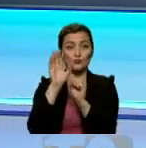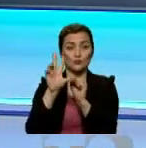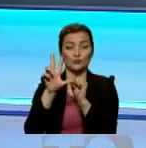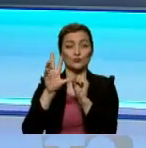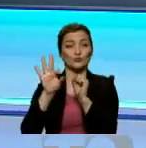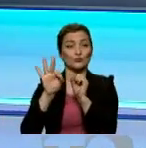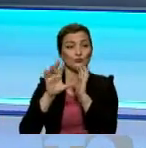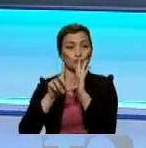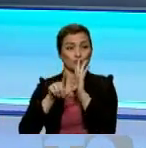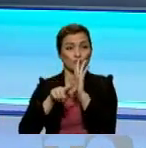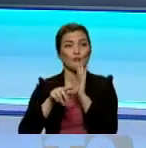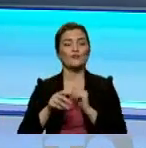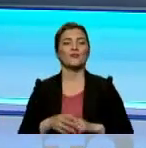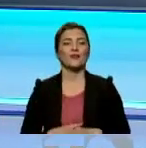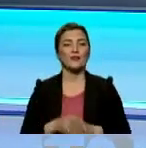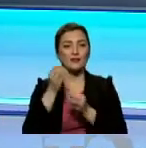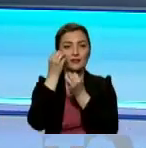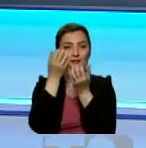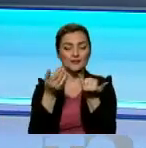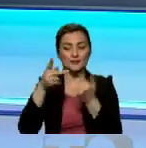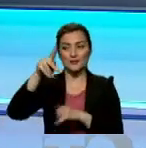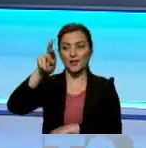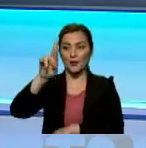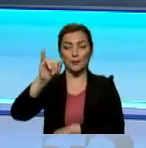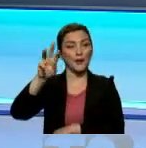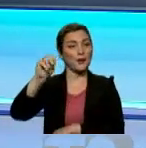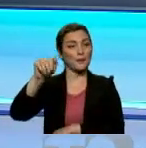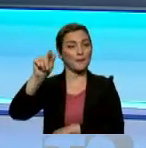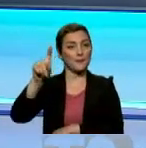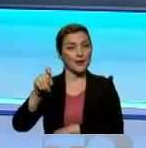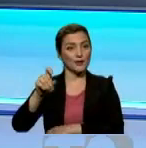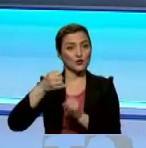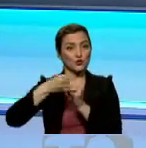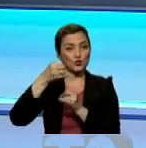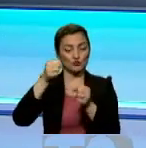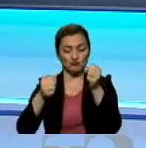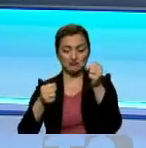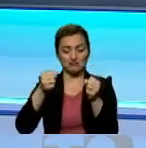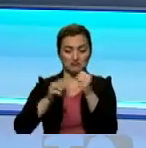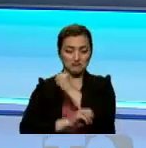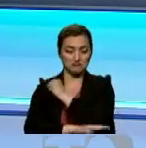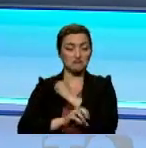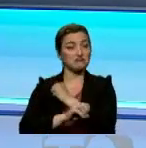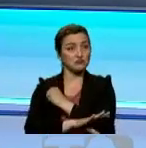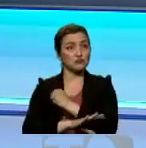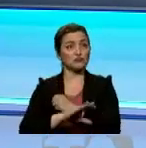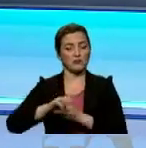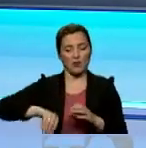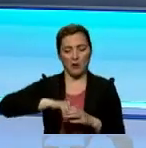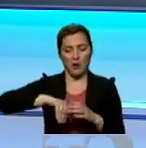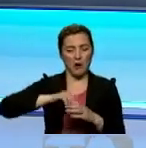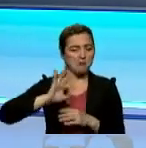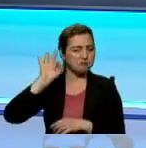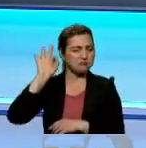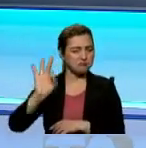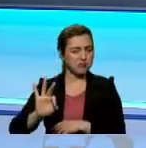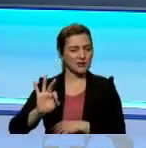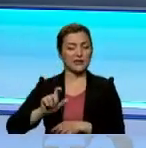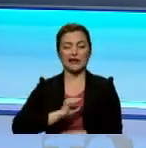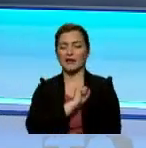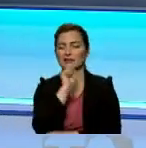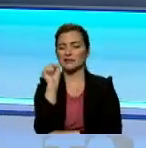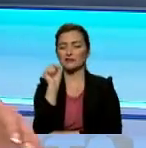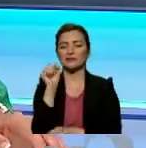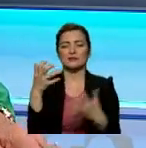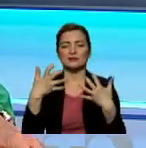8:39 a.m. Ahora les contamos que Primax entregó los últimos autos de su promoción Llega Donde Quieras. Además, se realizó